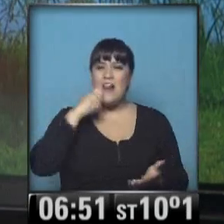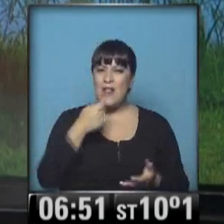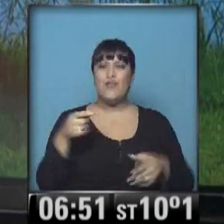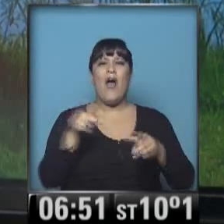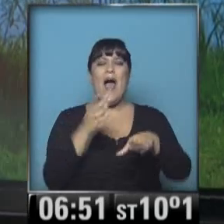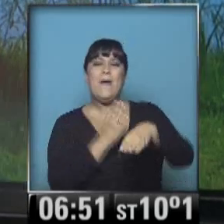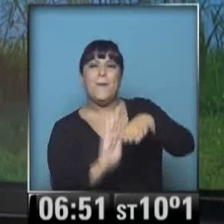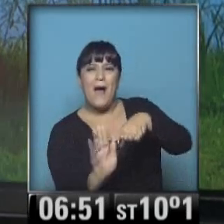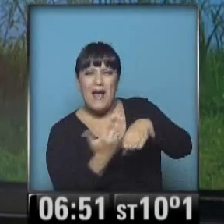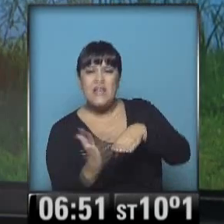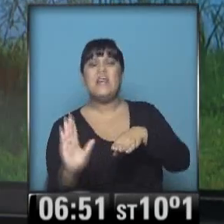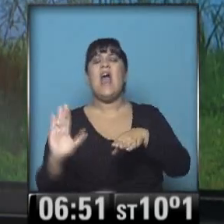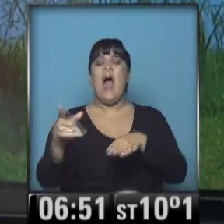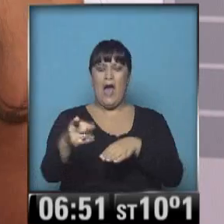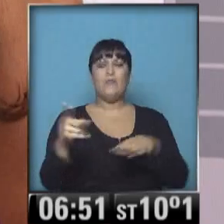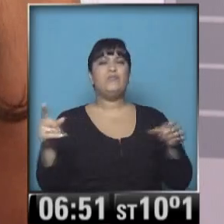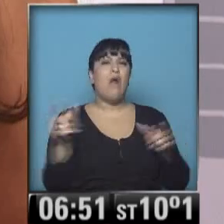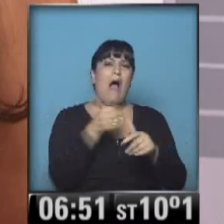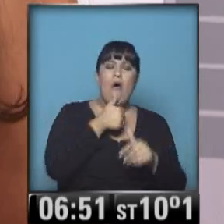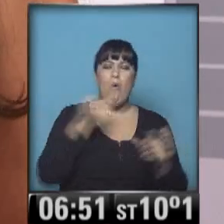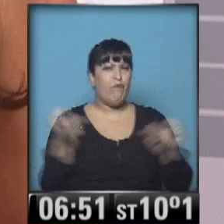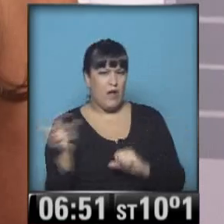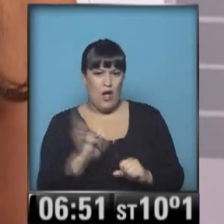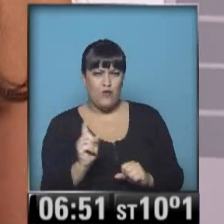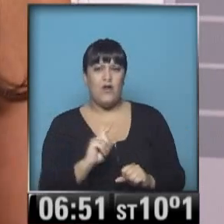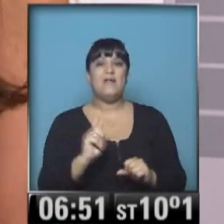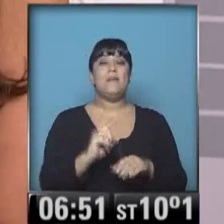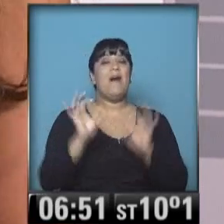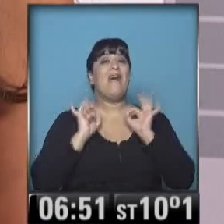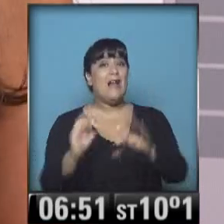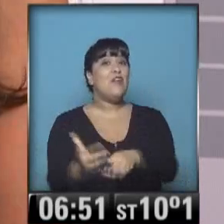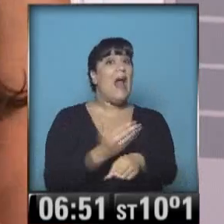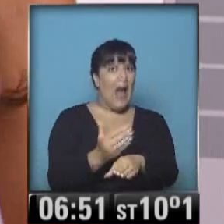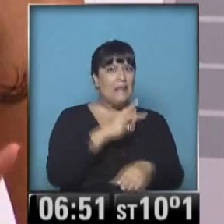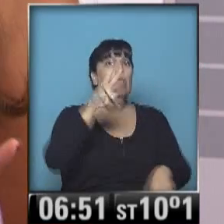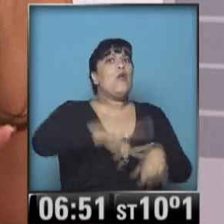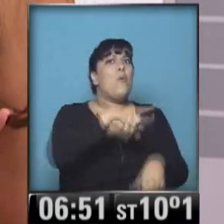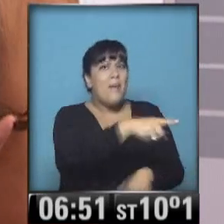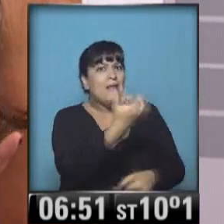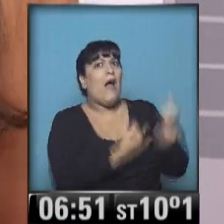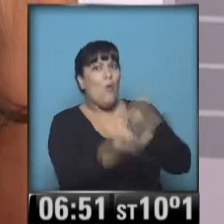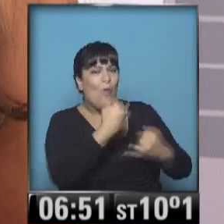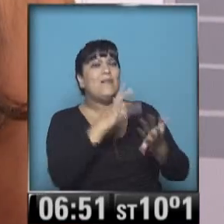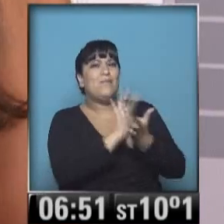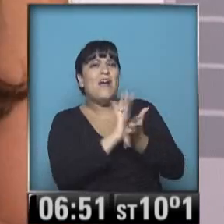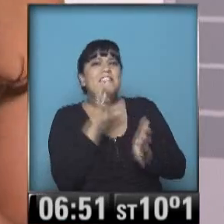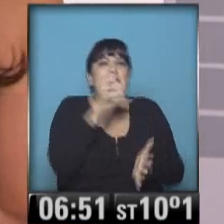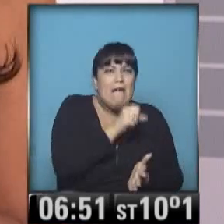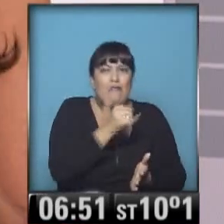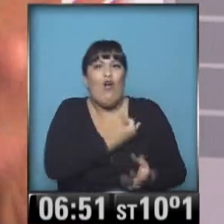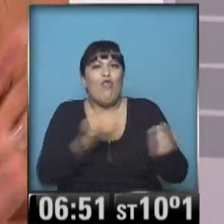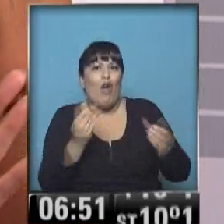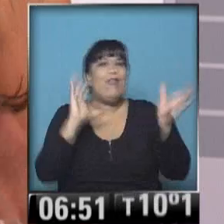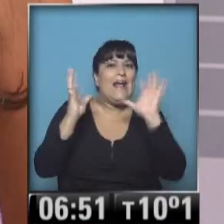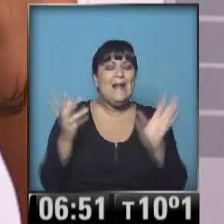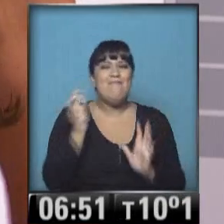el agüita no es tan fría, antes muy lindo. Antes de vacaciones te voy a pedir asesoramiento, entonces, vos tenés esos secretos de playas especiales de los